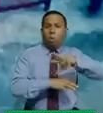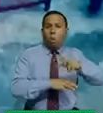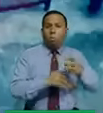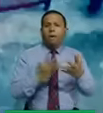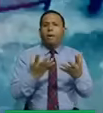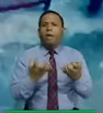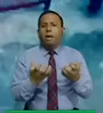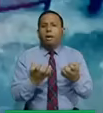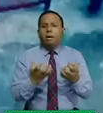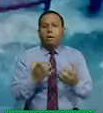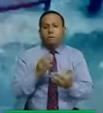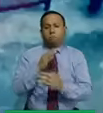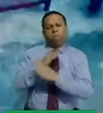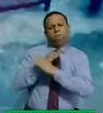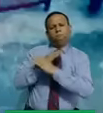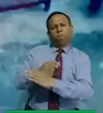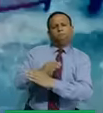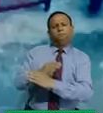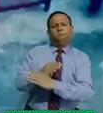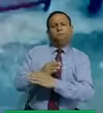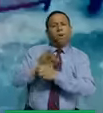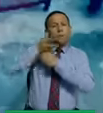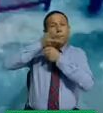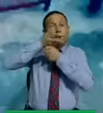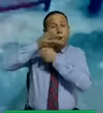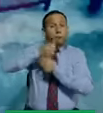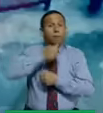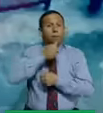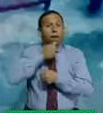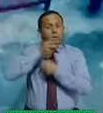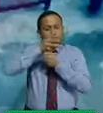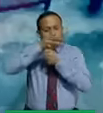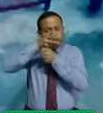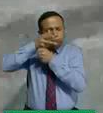Todo quedó grabado por cámaras de seguridad privada.